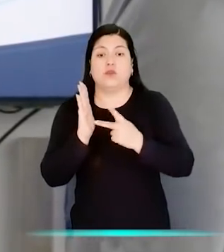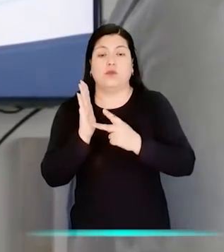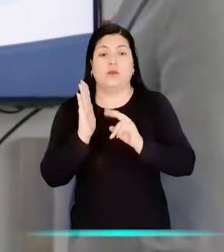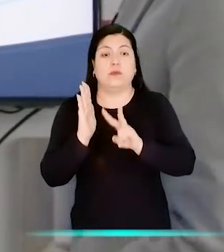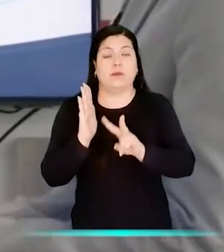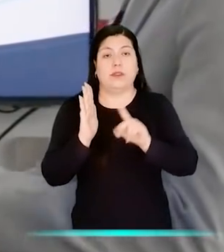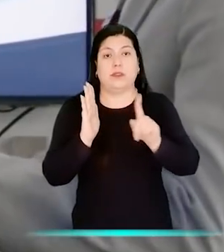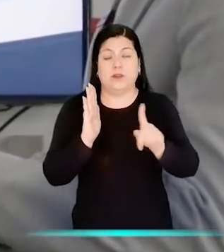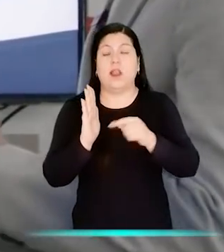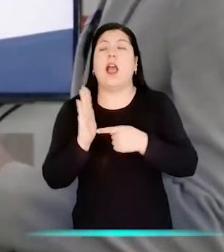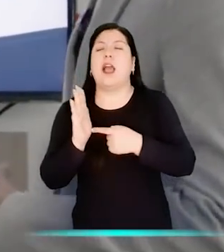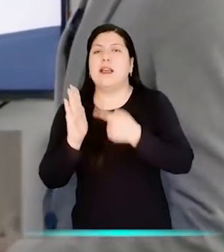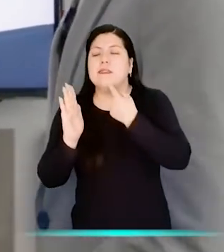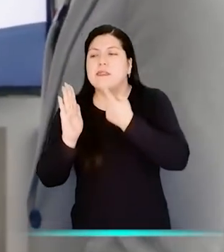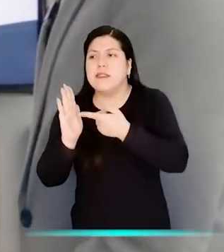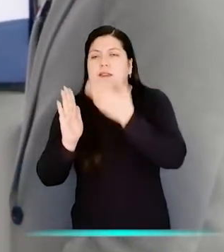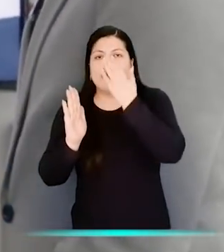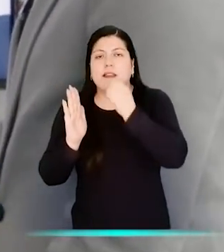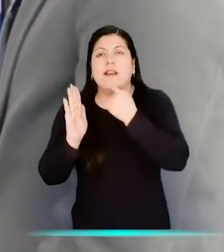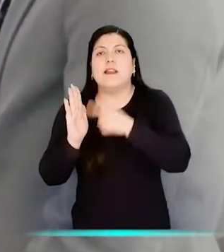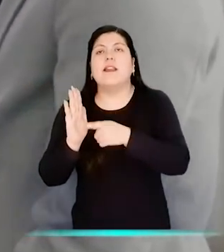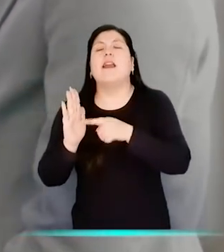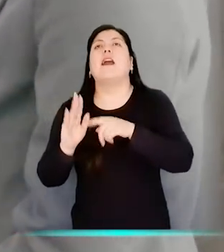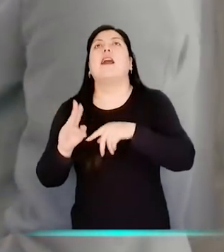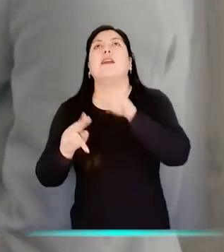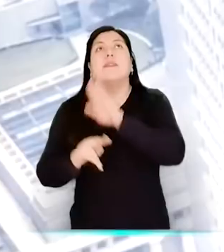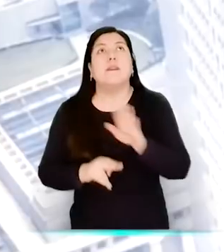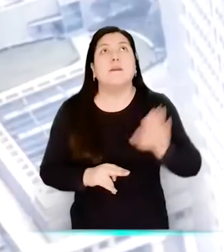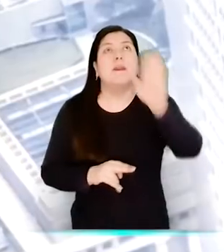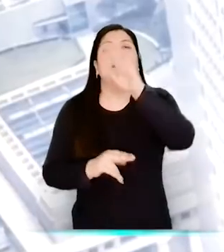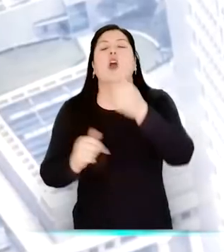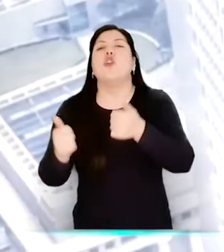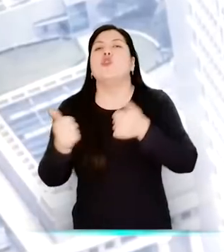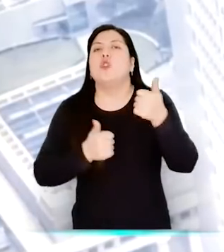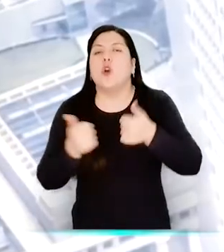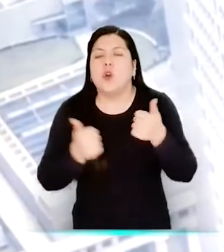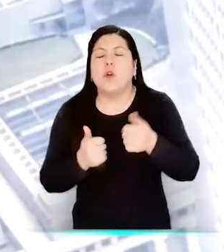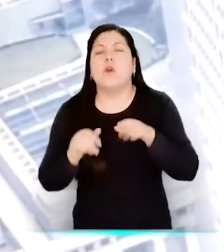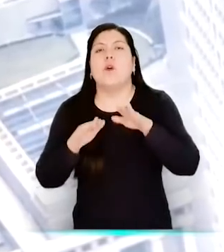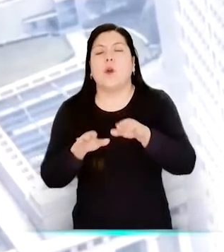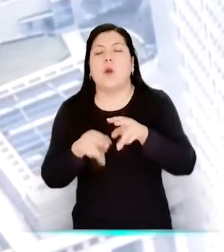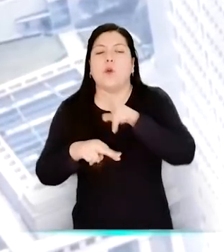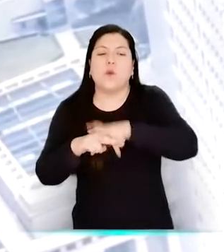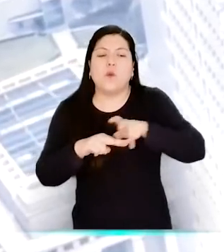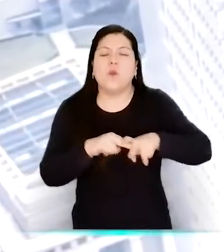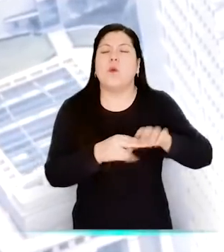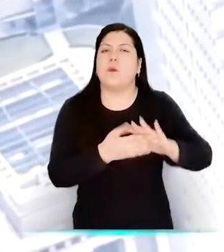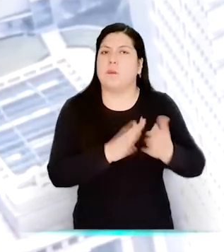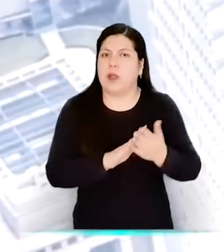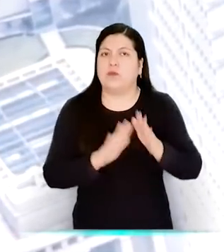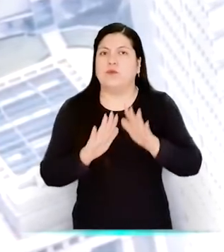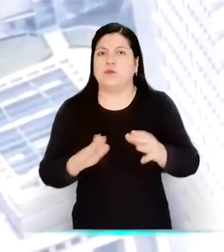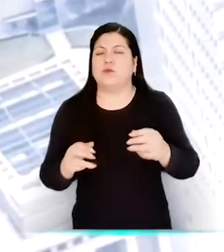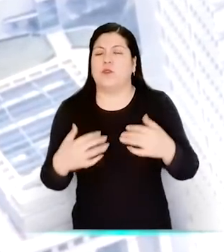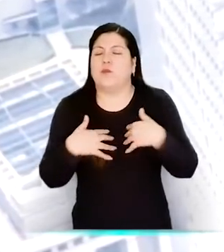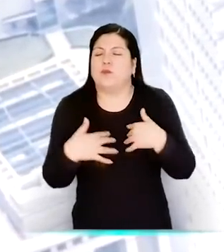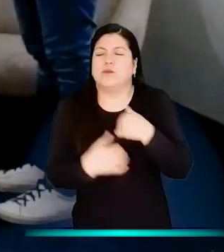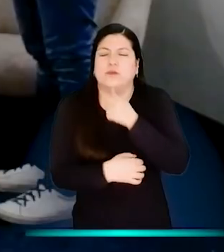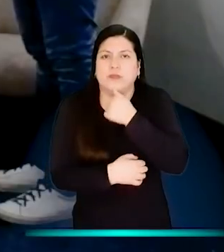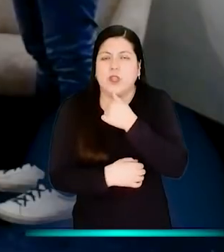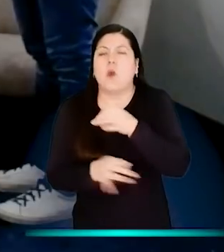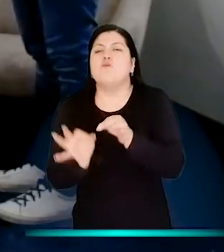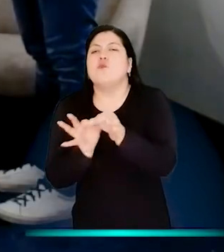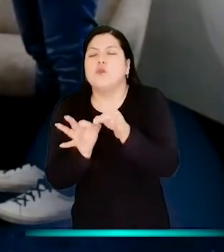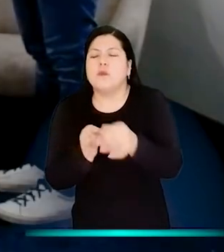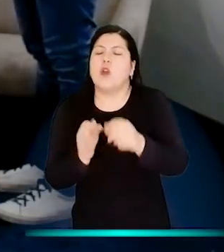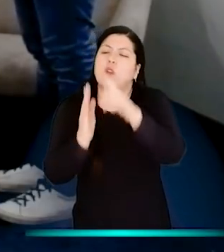2021, donde dice exactamente cuáles son las circunscripciones que pueden elegir estas 16 curules para las víctimas.